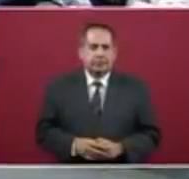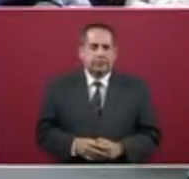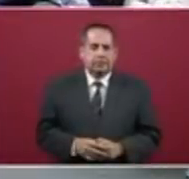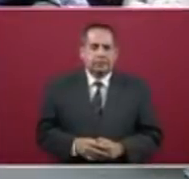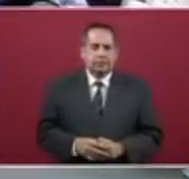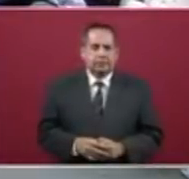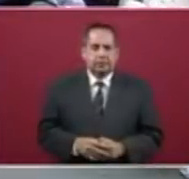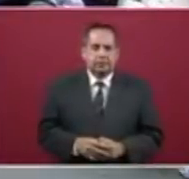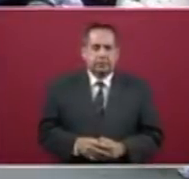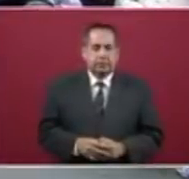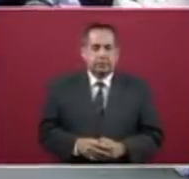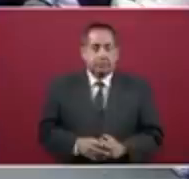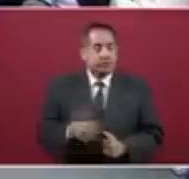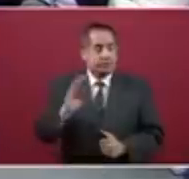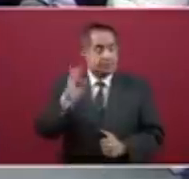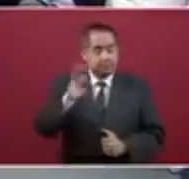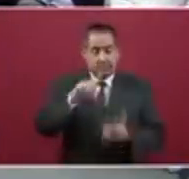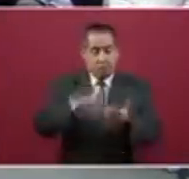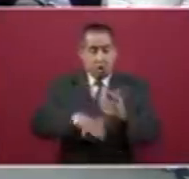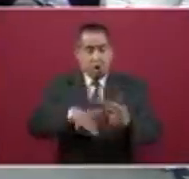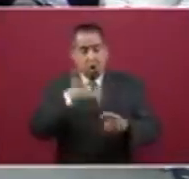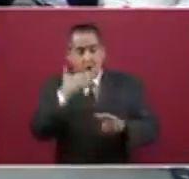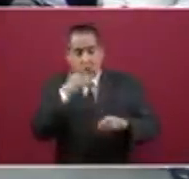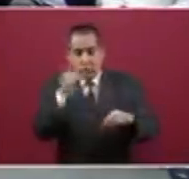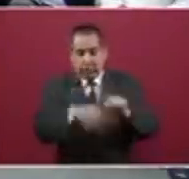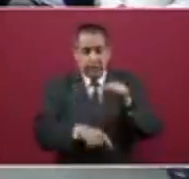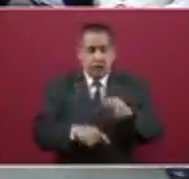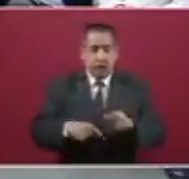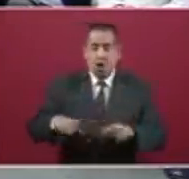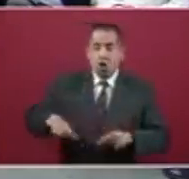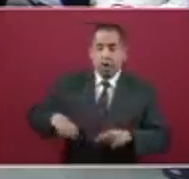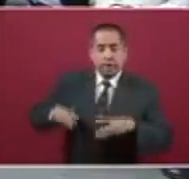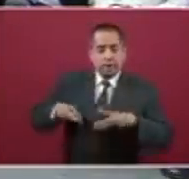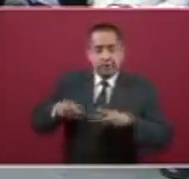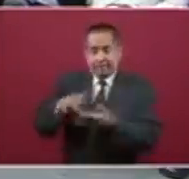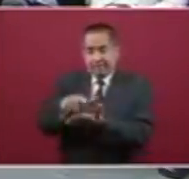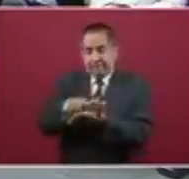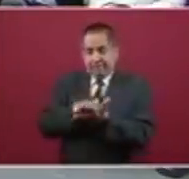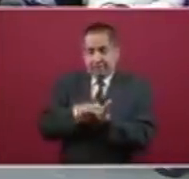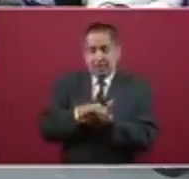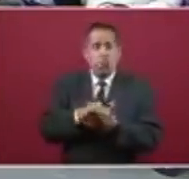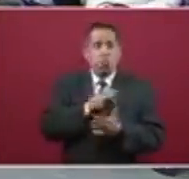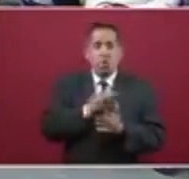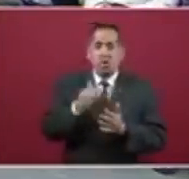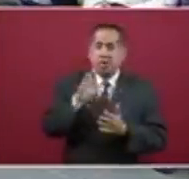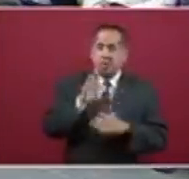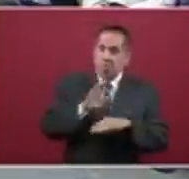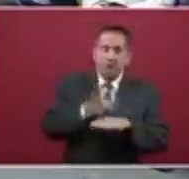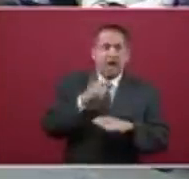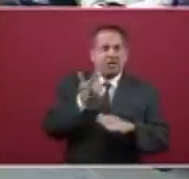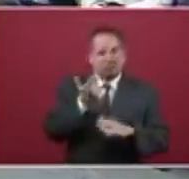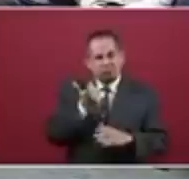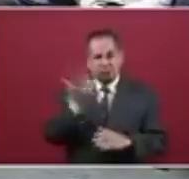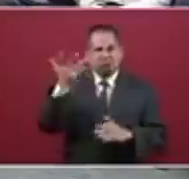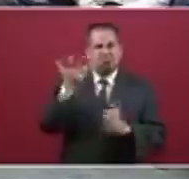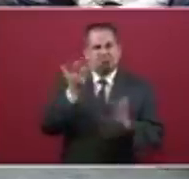si se acaba con la corrupción y se gobierna con austeridad se puede obtener más crecimiento económico